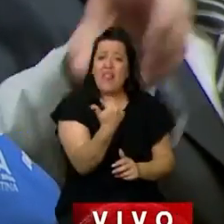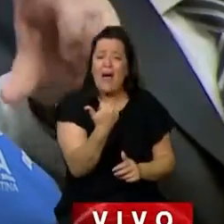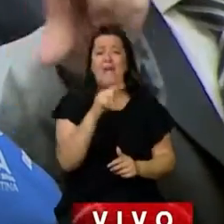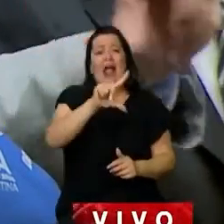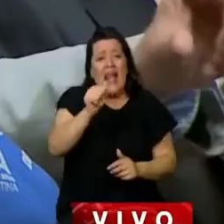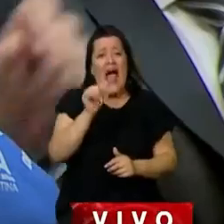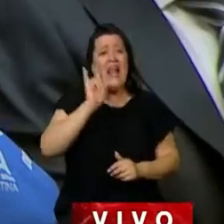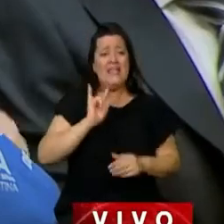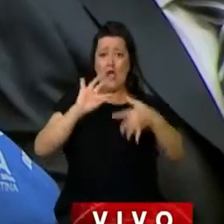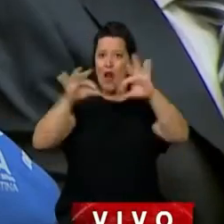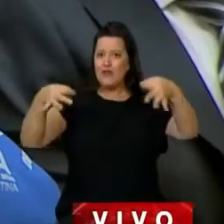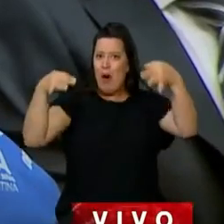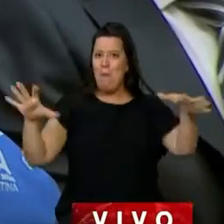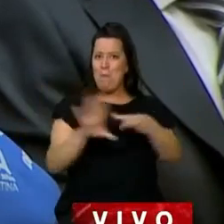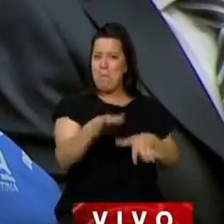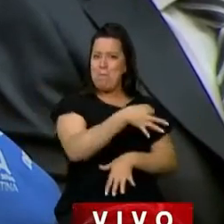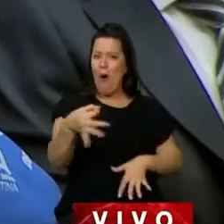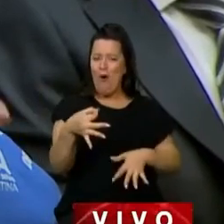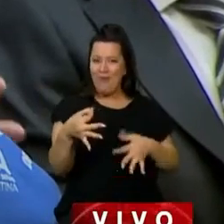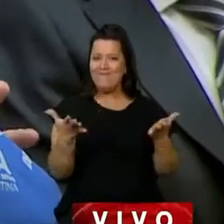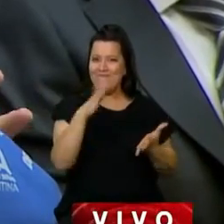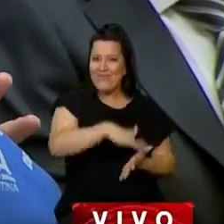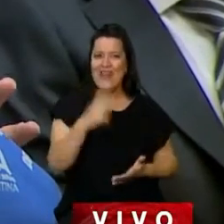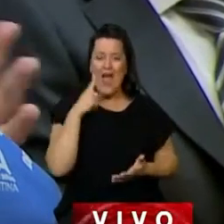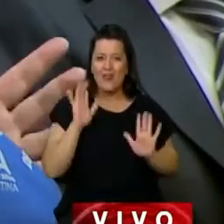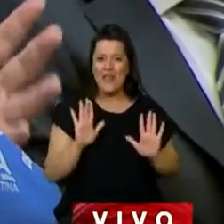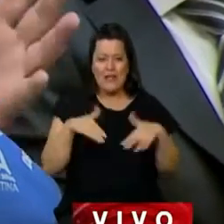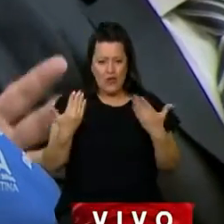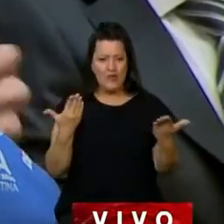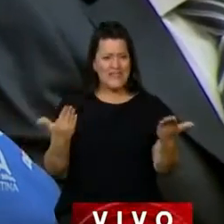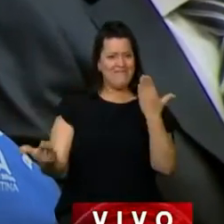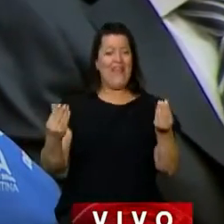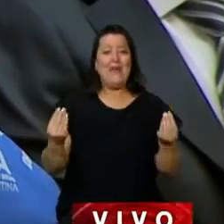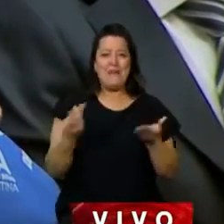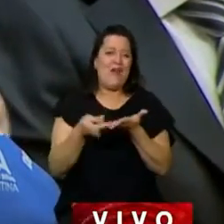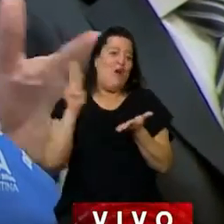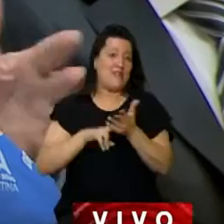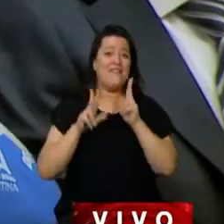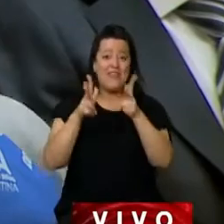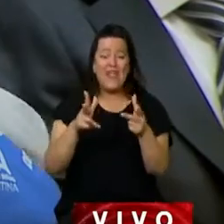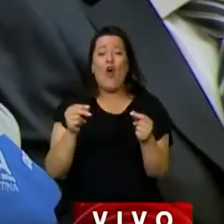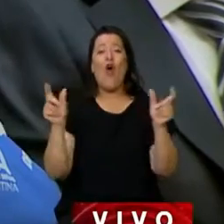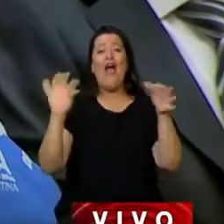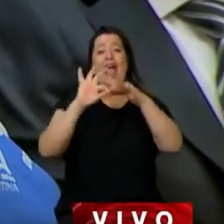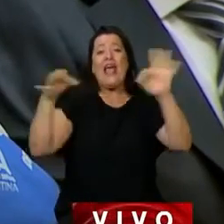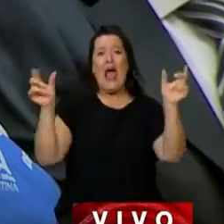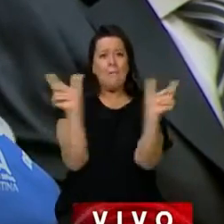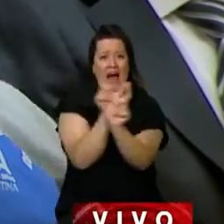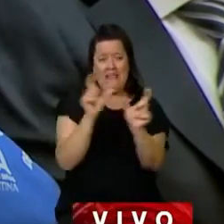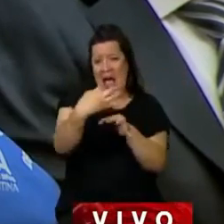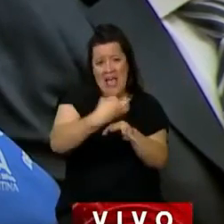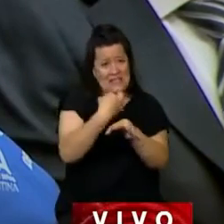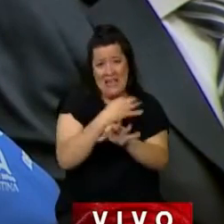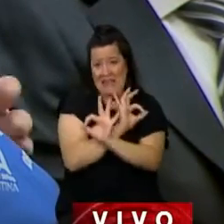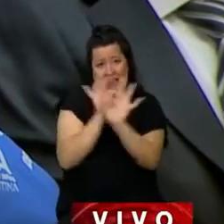leche, hace una oración correcta. Entonces, ¿qué pasa con esto? Porque, de nuevo vuelvo, la gramática no la enseña a nadie, ¿no es